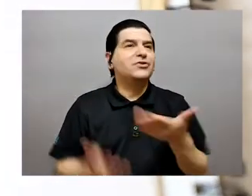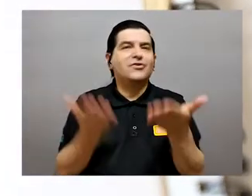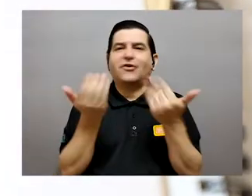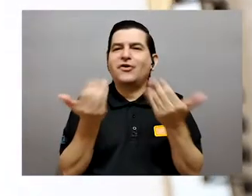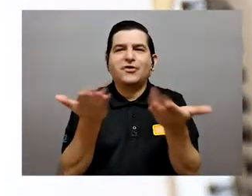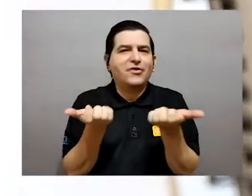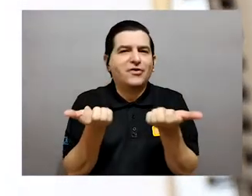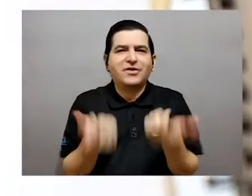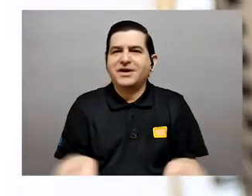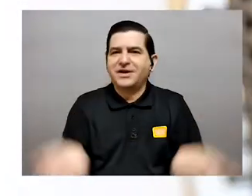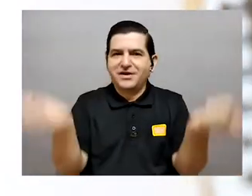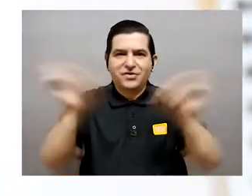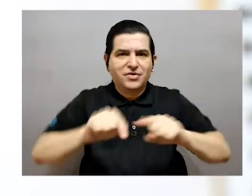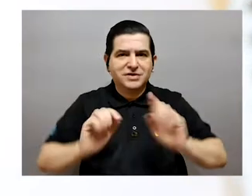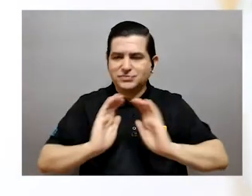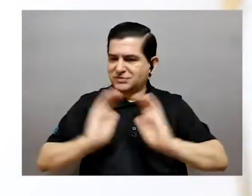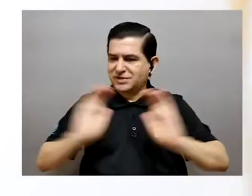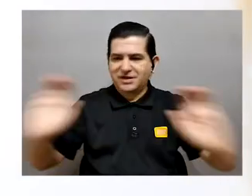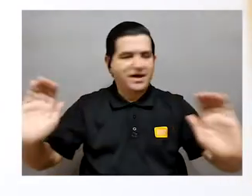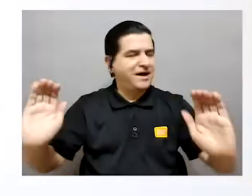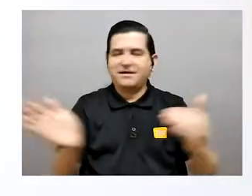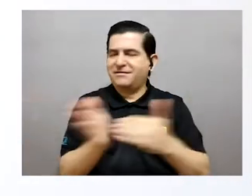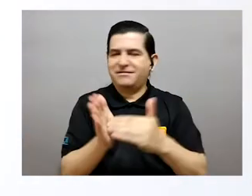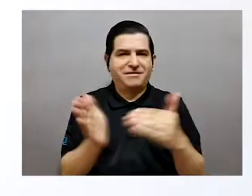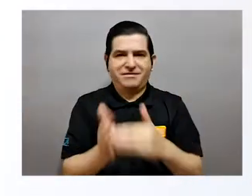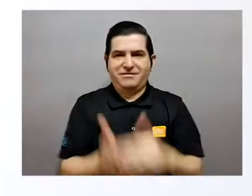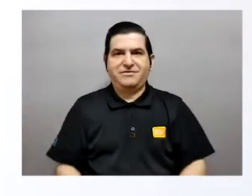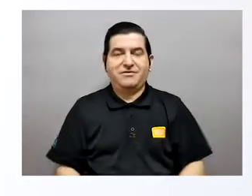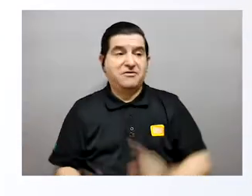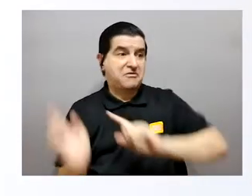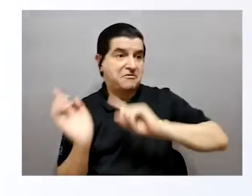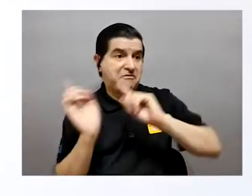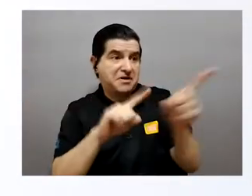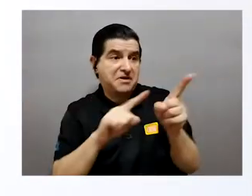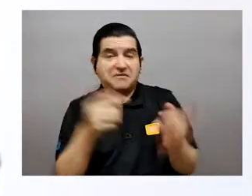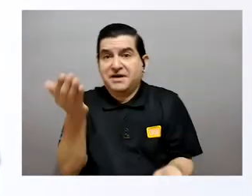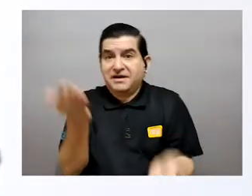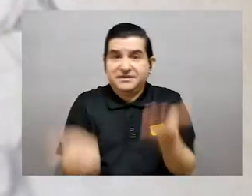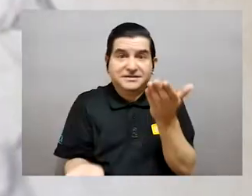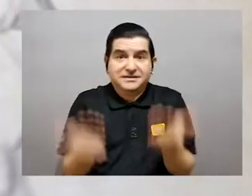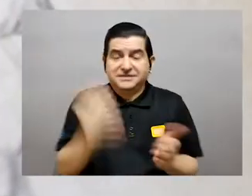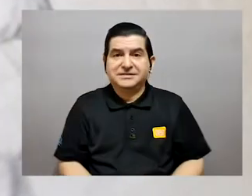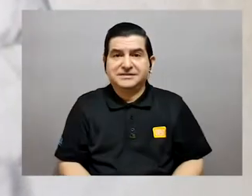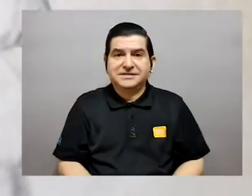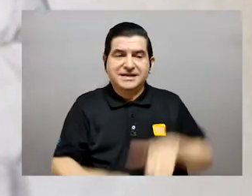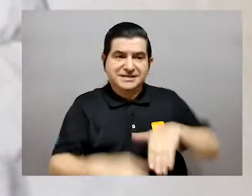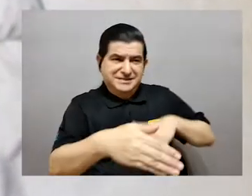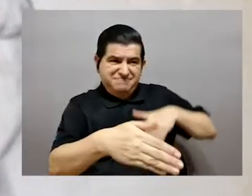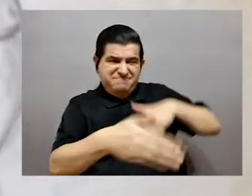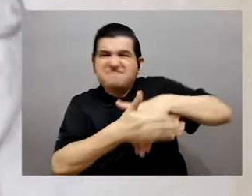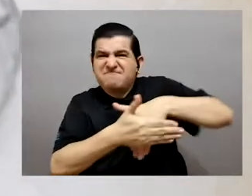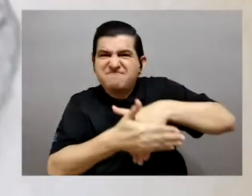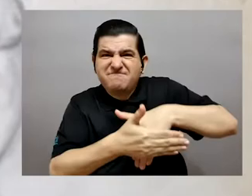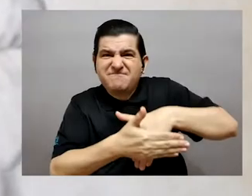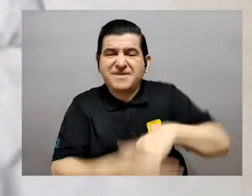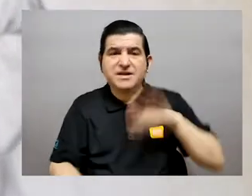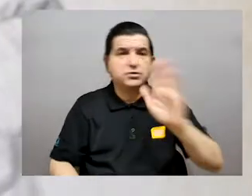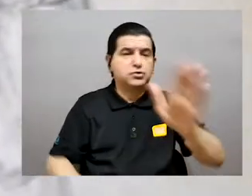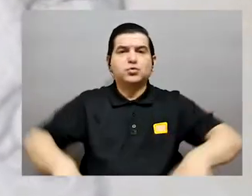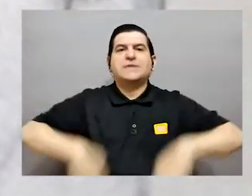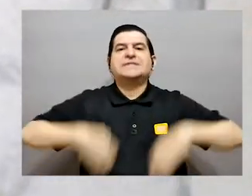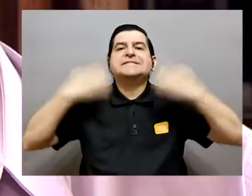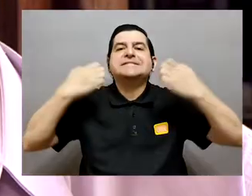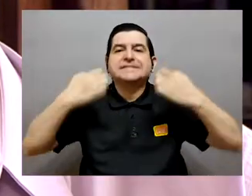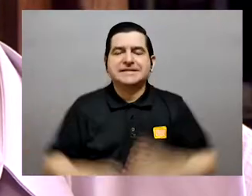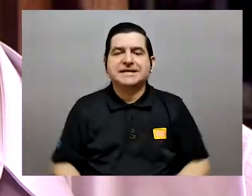porque era la forma en que se restaba. Pero me dice, vaya a la pizarra. Y le digo,